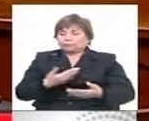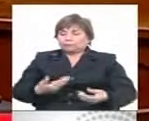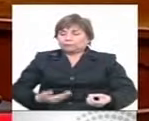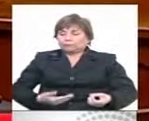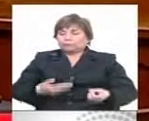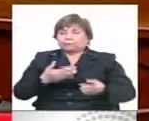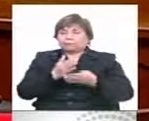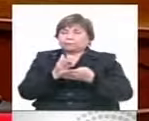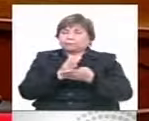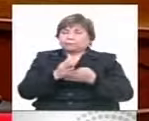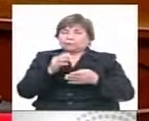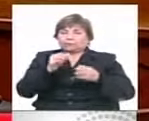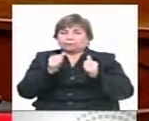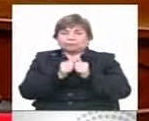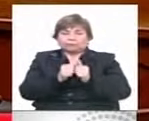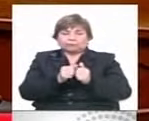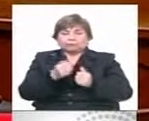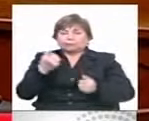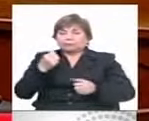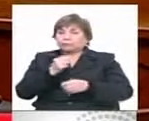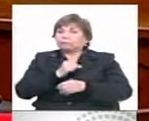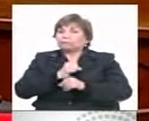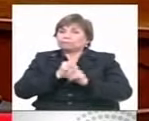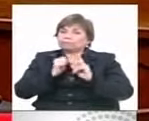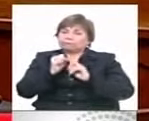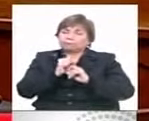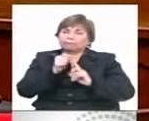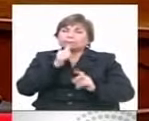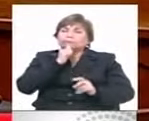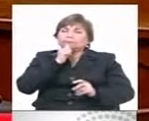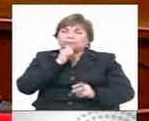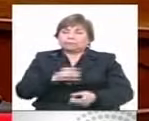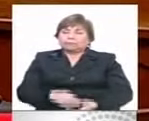en alianza con la sociedad civil y las empresas privadas.